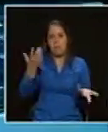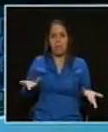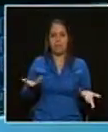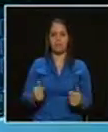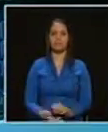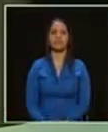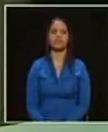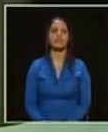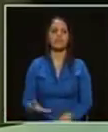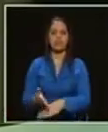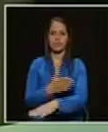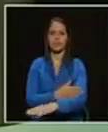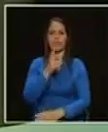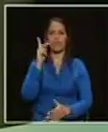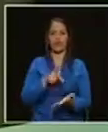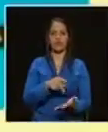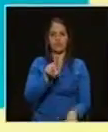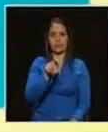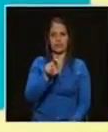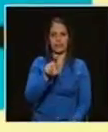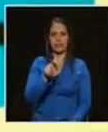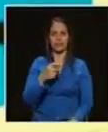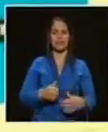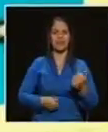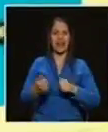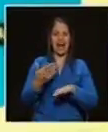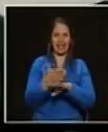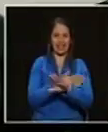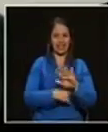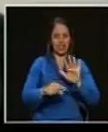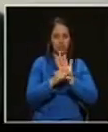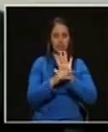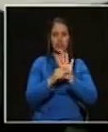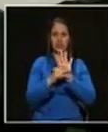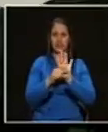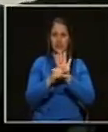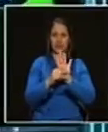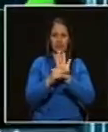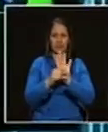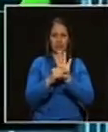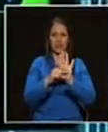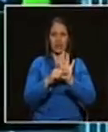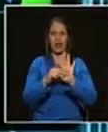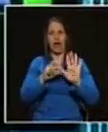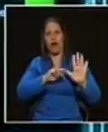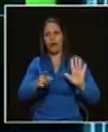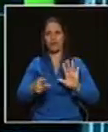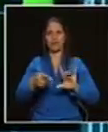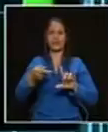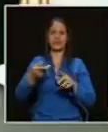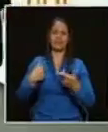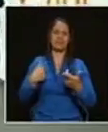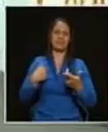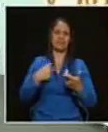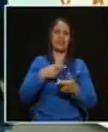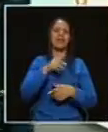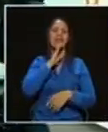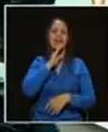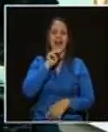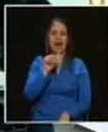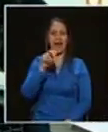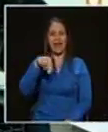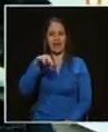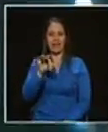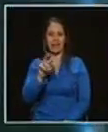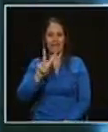Desde el año 2006 se implementó en Teleantioquia el Closed Caption y posteriormente se implementaron otros sistemas con apoyo de la Comisión Nacional de